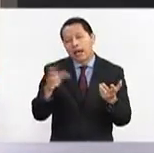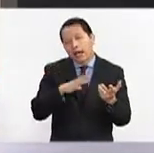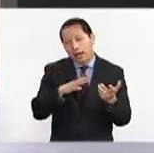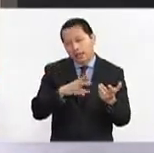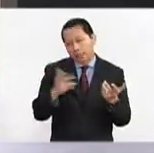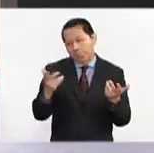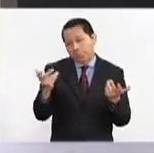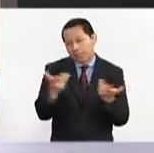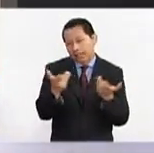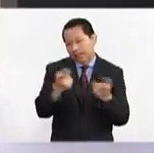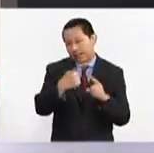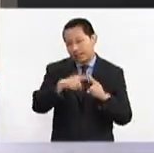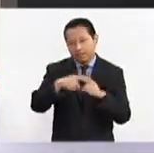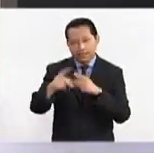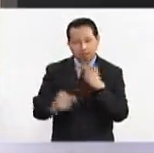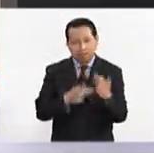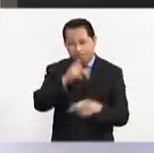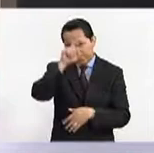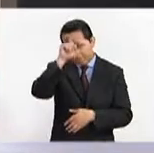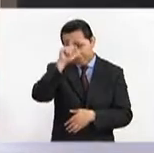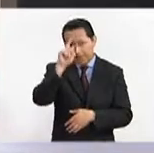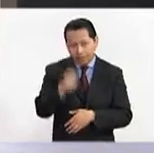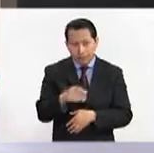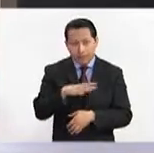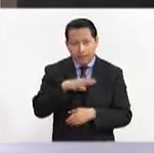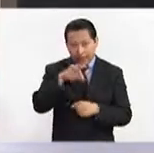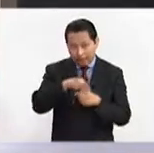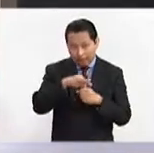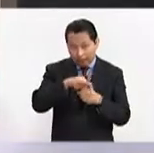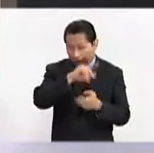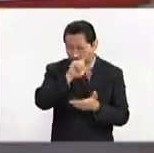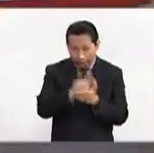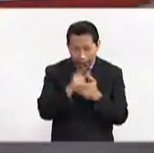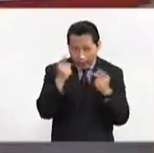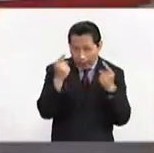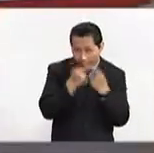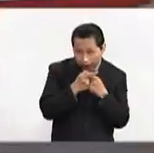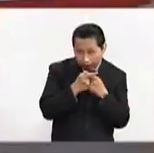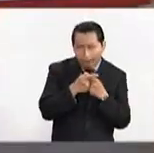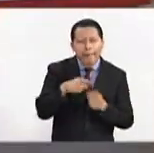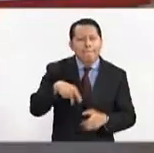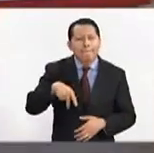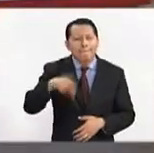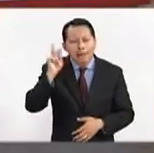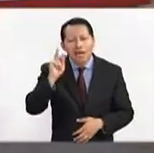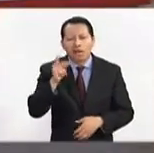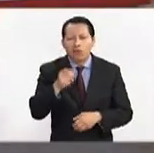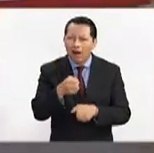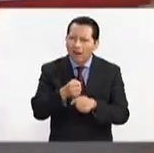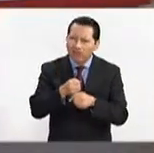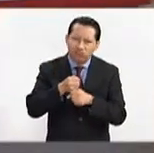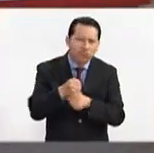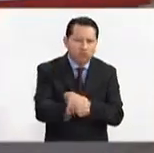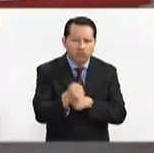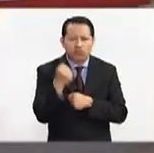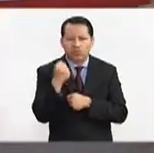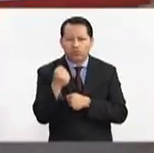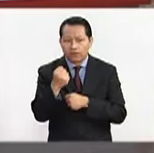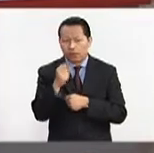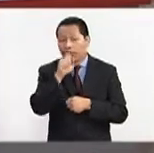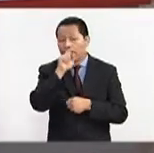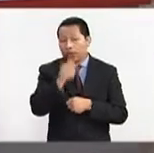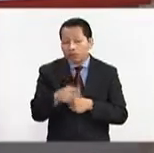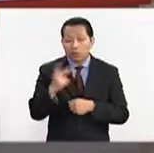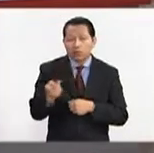preguntas que nos hacemos. Primero, hubo un referendo ilegal, pero hubo una terrible represión, y estas mismas preguntas se las voy a